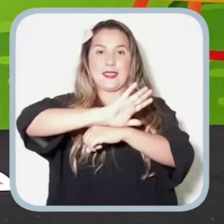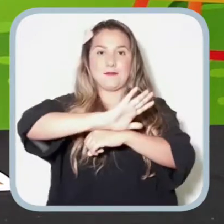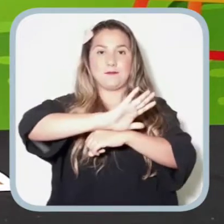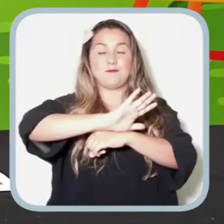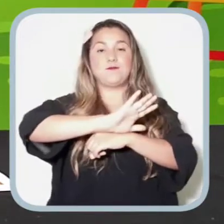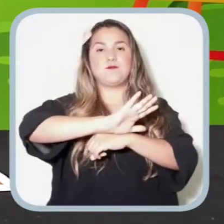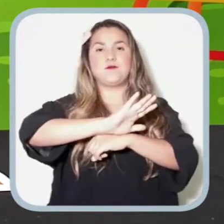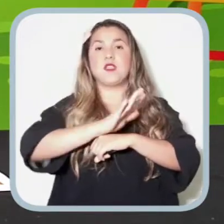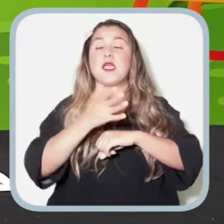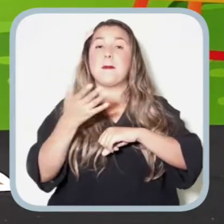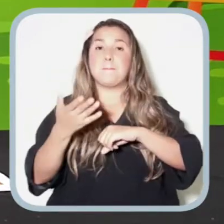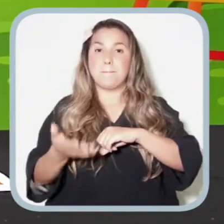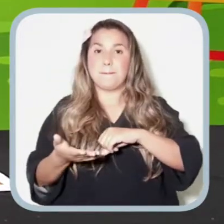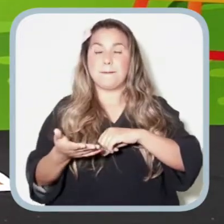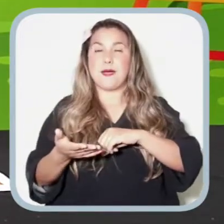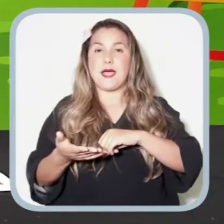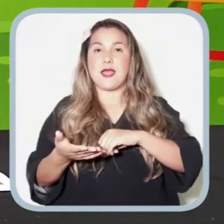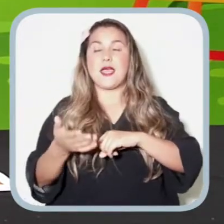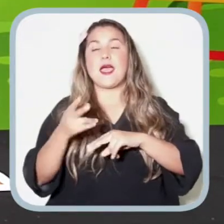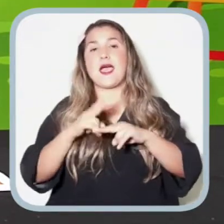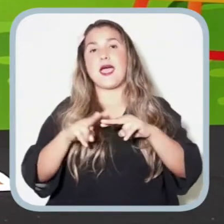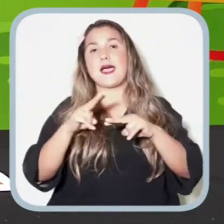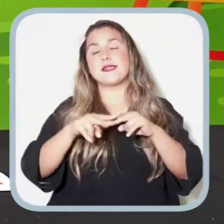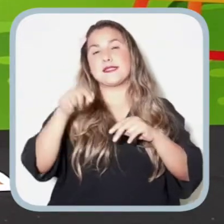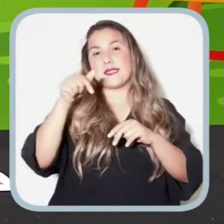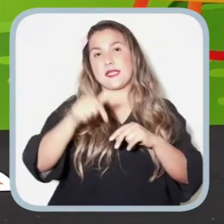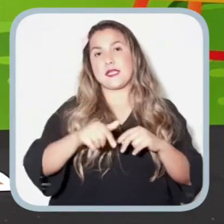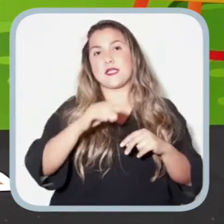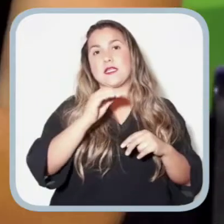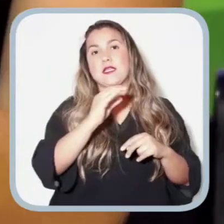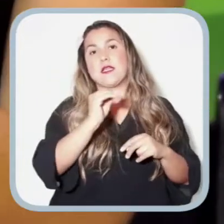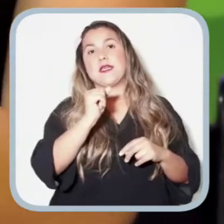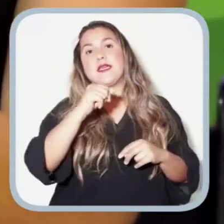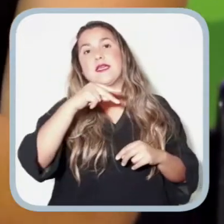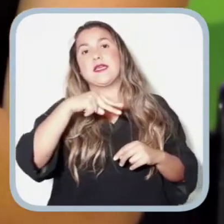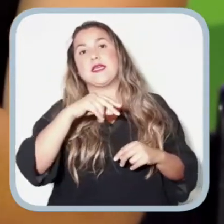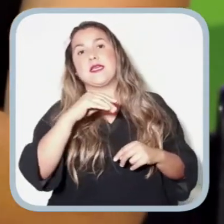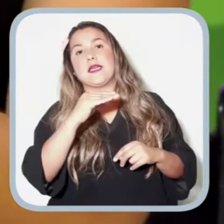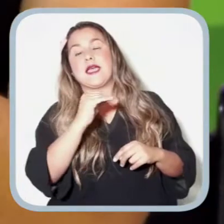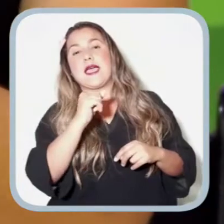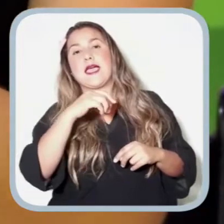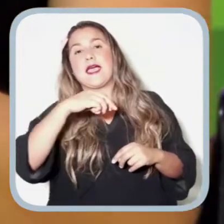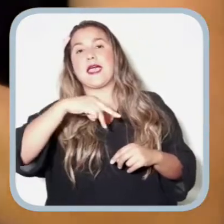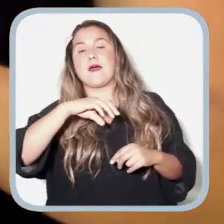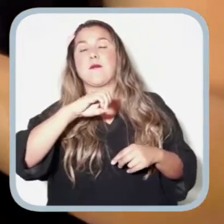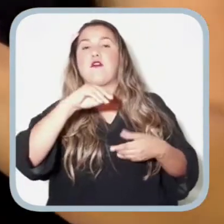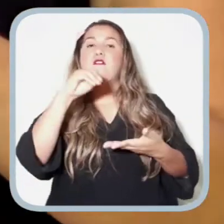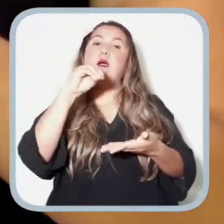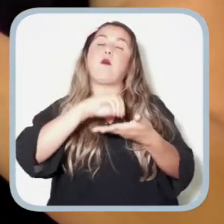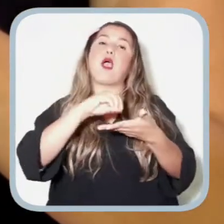para que será este cantamos este camino lo vamos a poner acá en el centro